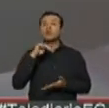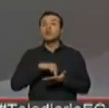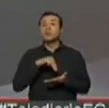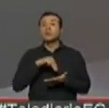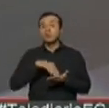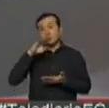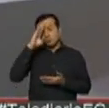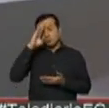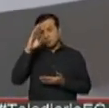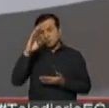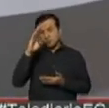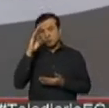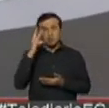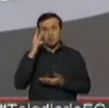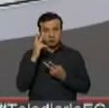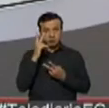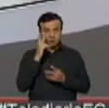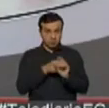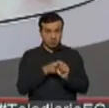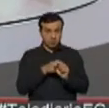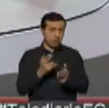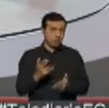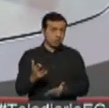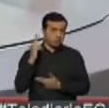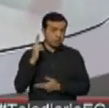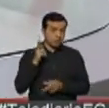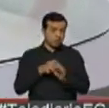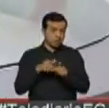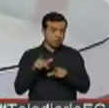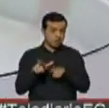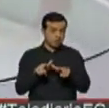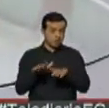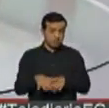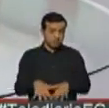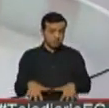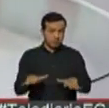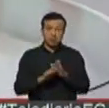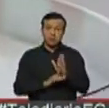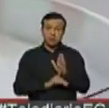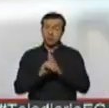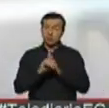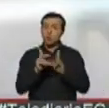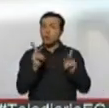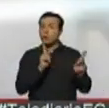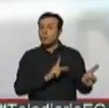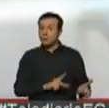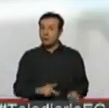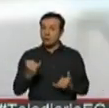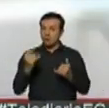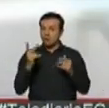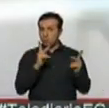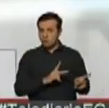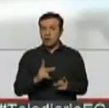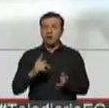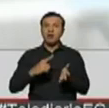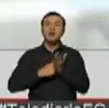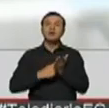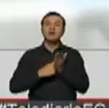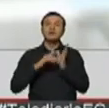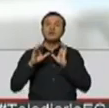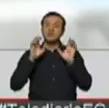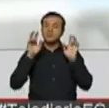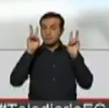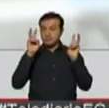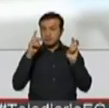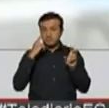la policía se va a involucrar el ejército están en esta zona? Bueno, se está desarrollando un plan, el día de hoy vamos a tener una reunión al respecto para